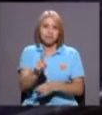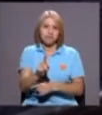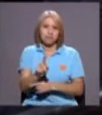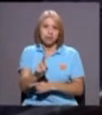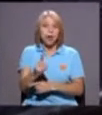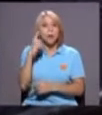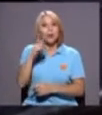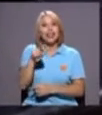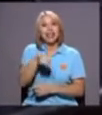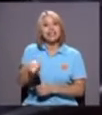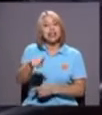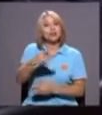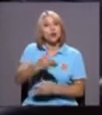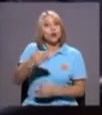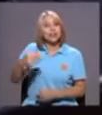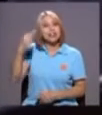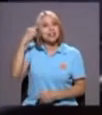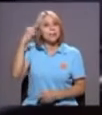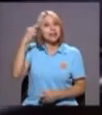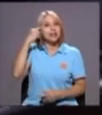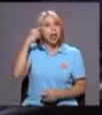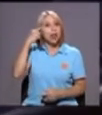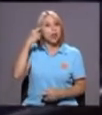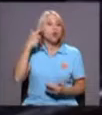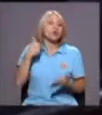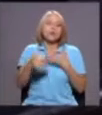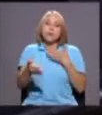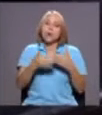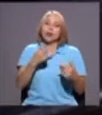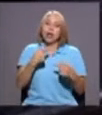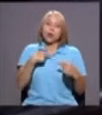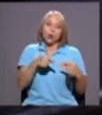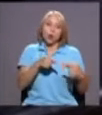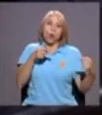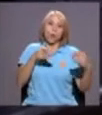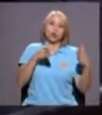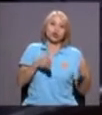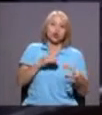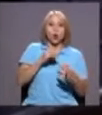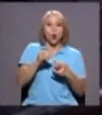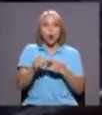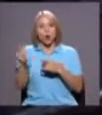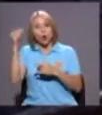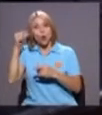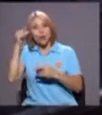propuesto, sea que uno esté en la oposición o sea que uno esté en el gobierno. Es como el reglamento legislativo.